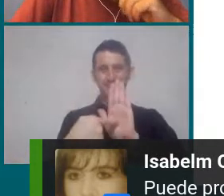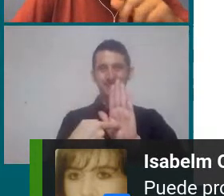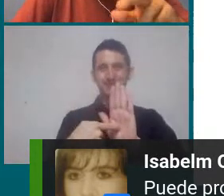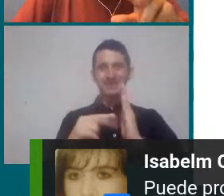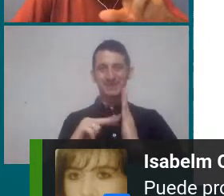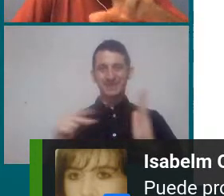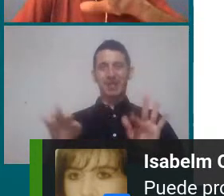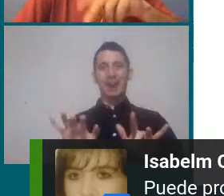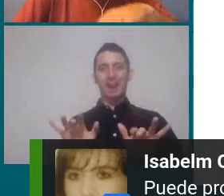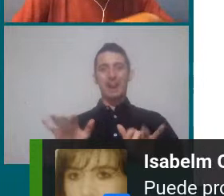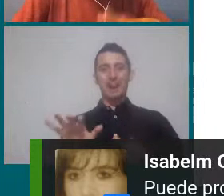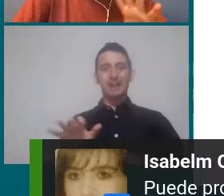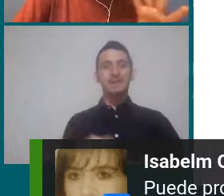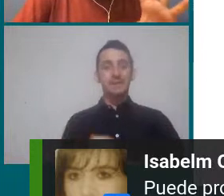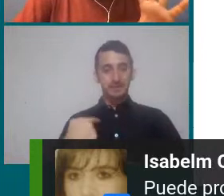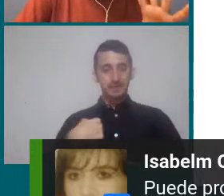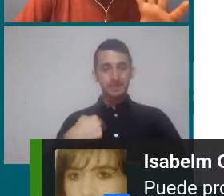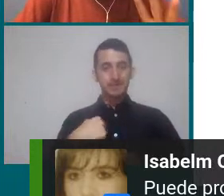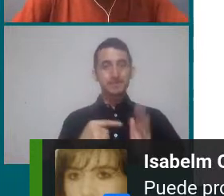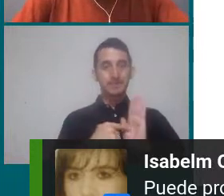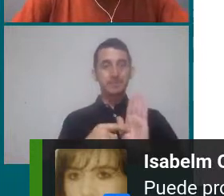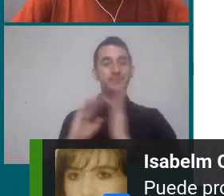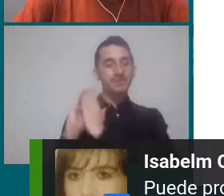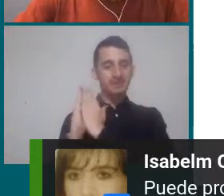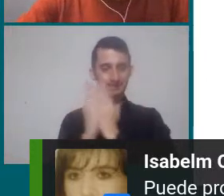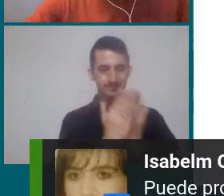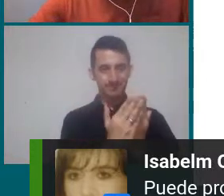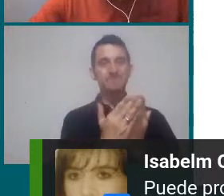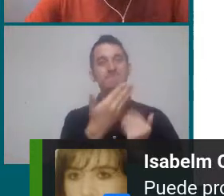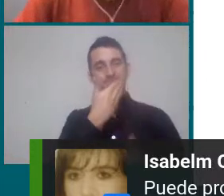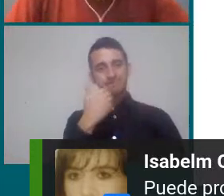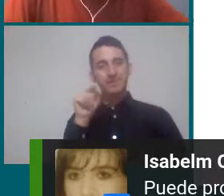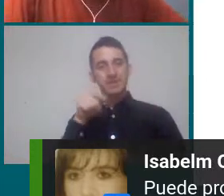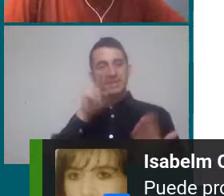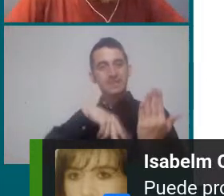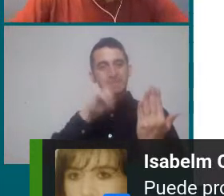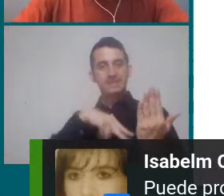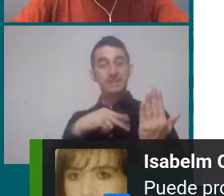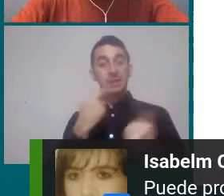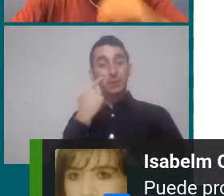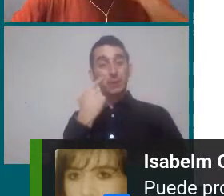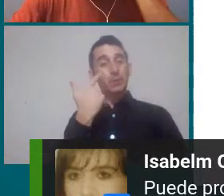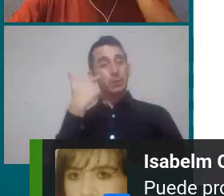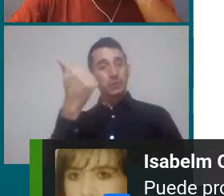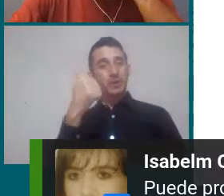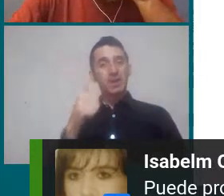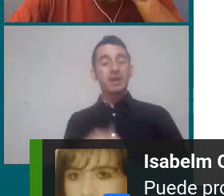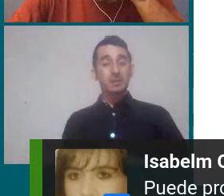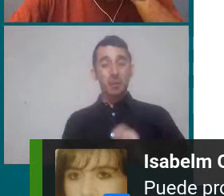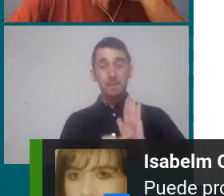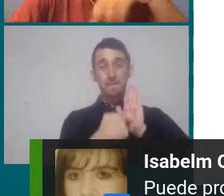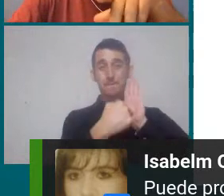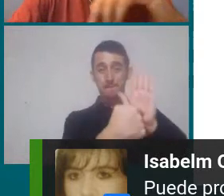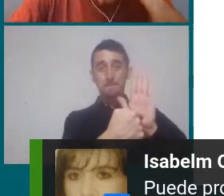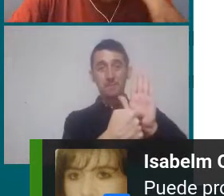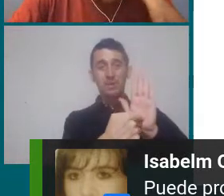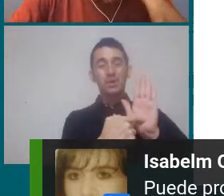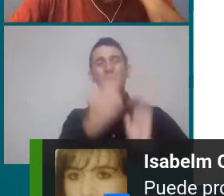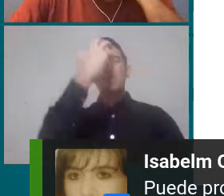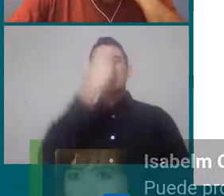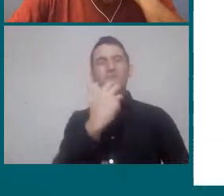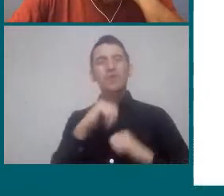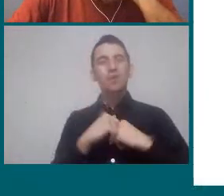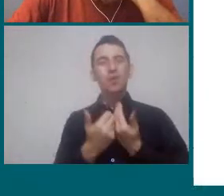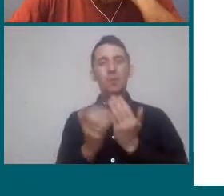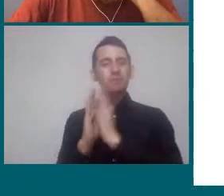la tengo presentada, tengo dos libros que yo siempre recomiendo, que para mí son muy chulos. Yo todo el modelo este evaluativo lo trabajo a través de